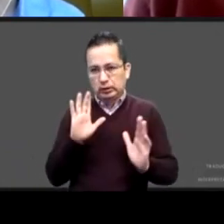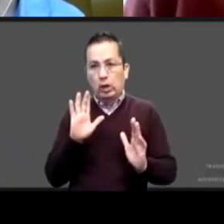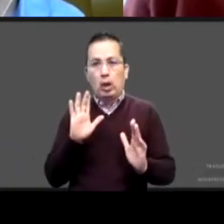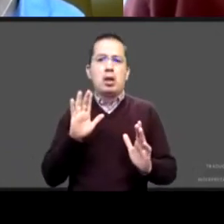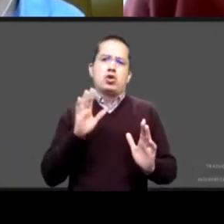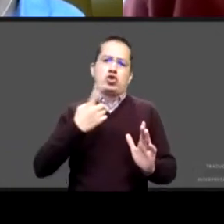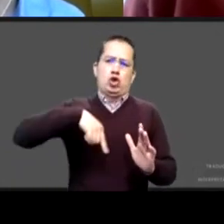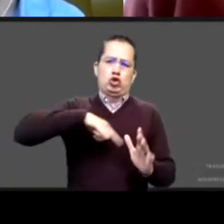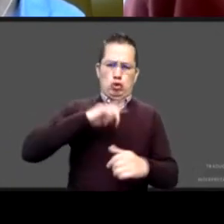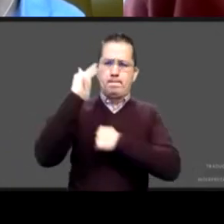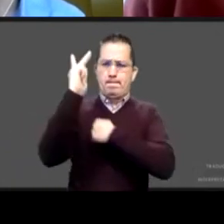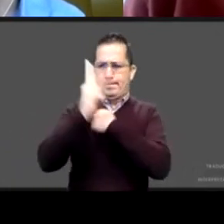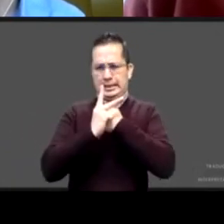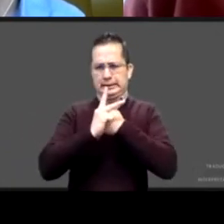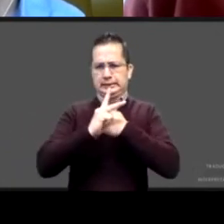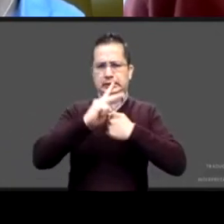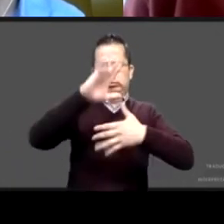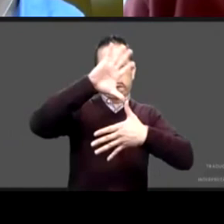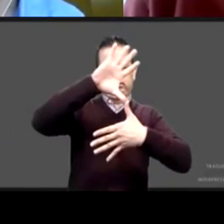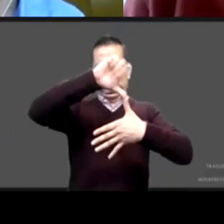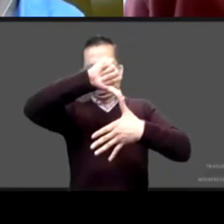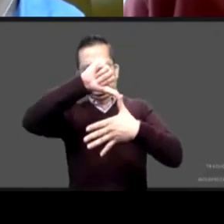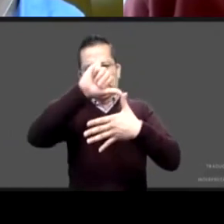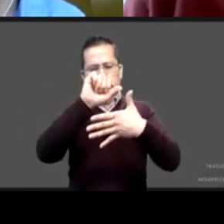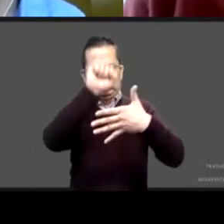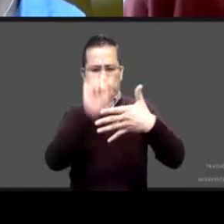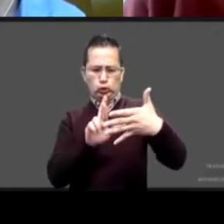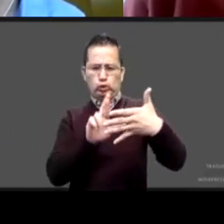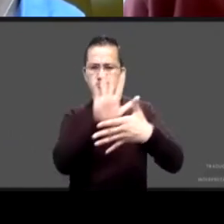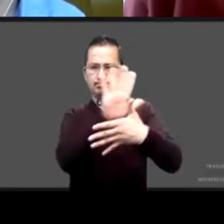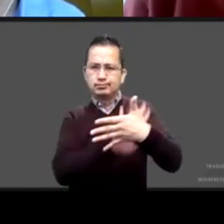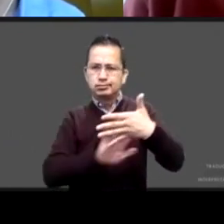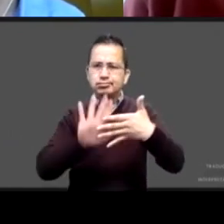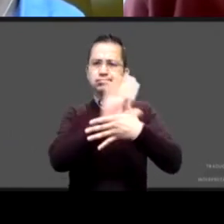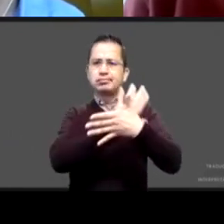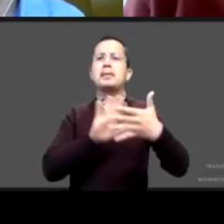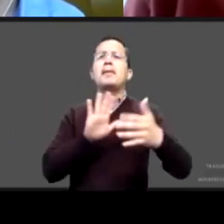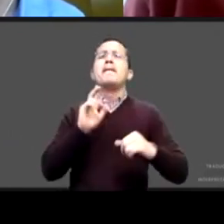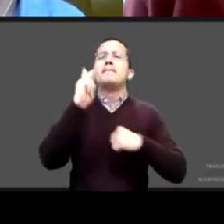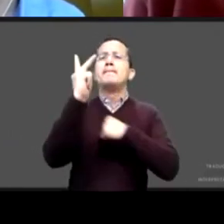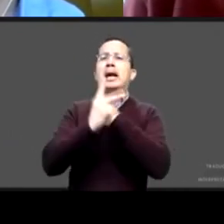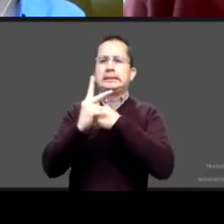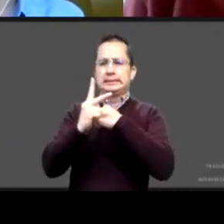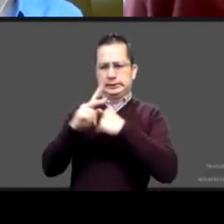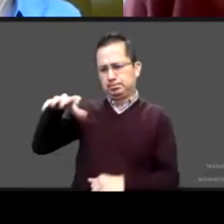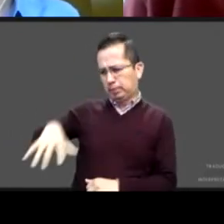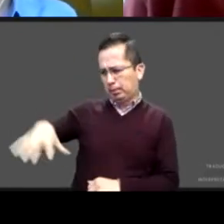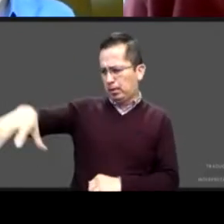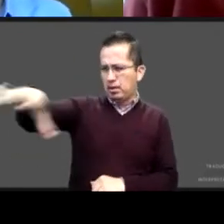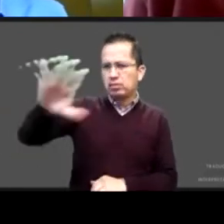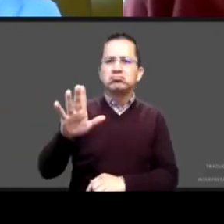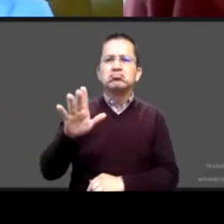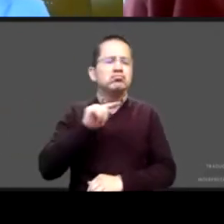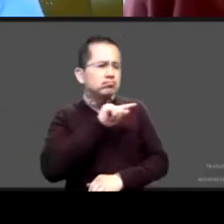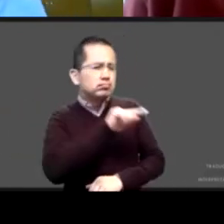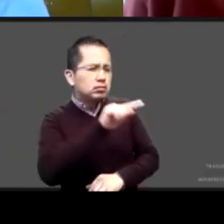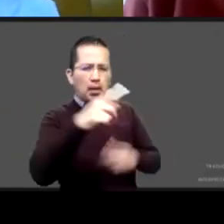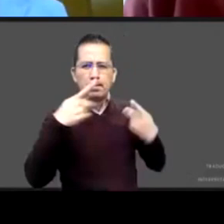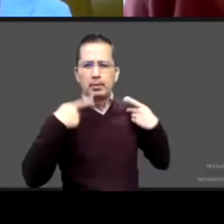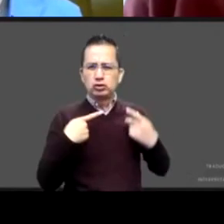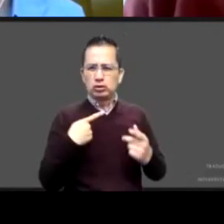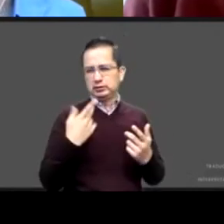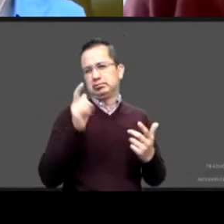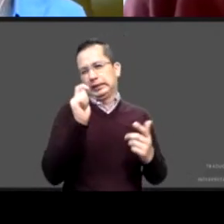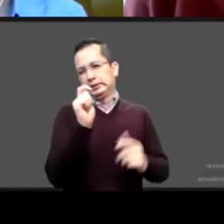consultado, creo que con buen criterio, a académicos, a científicos, para tomar